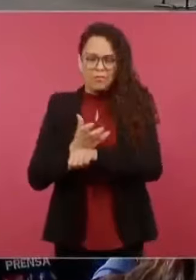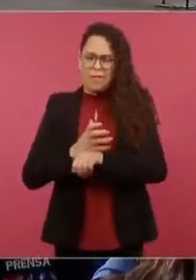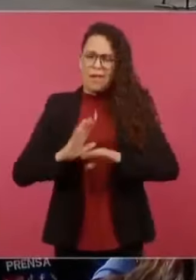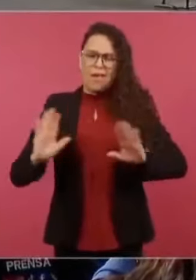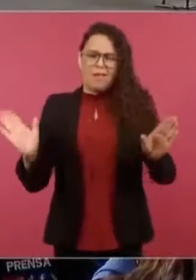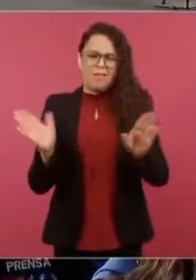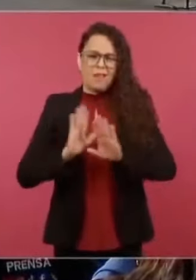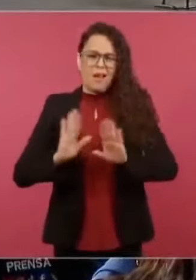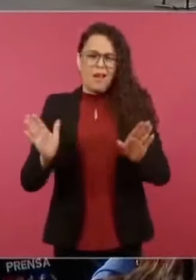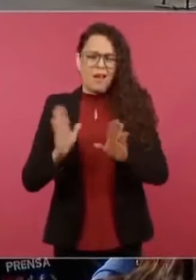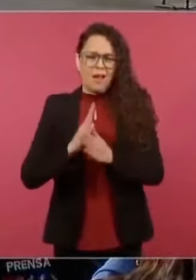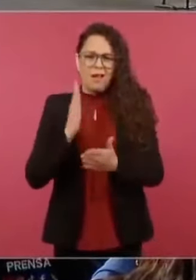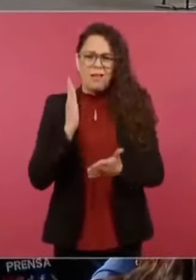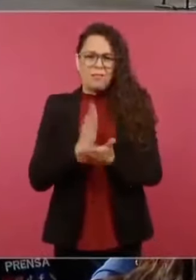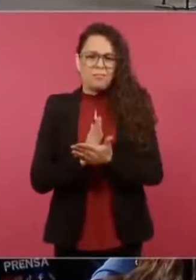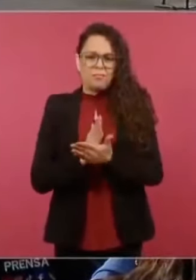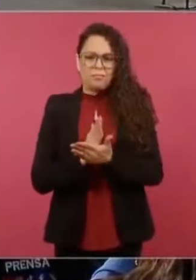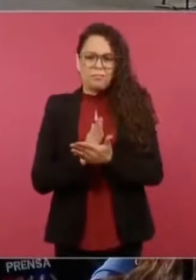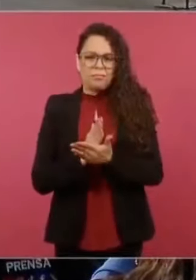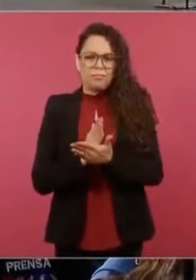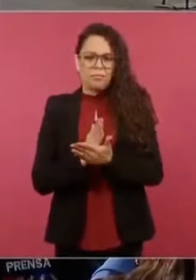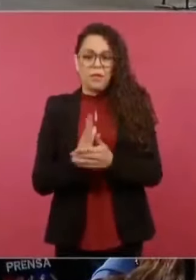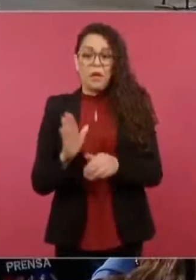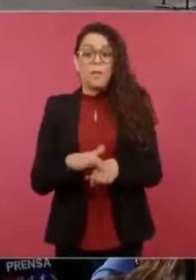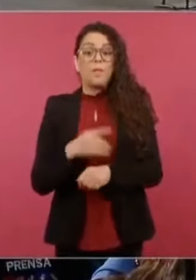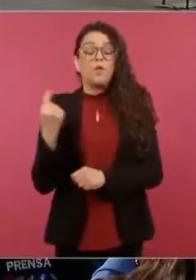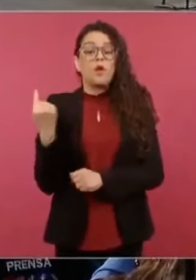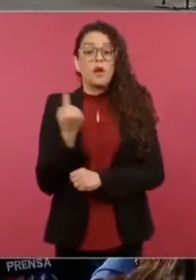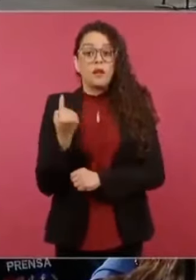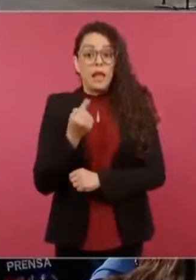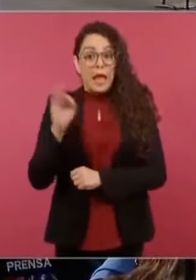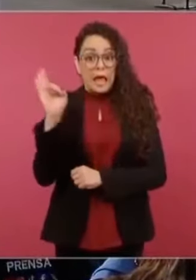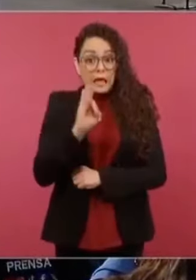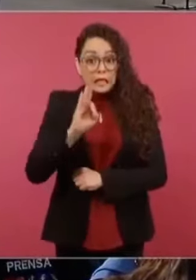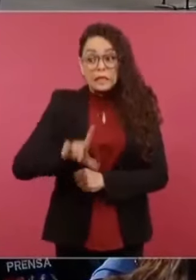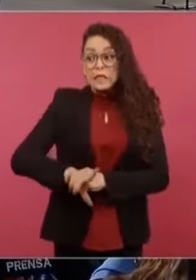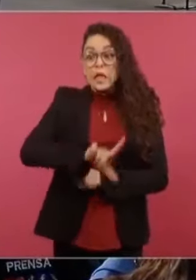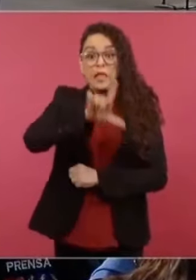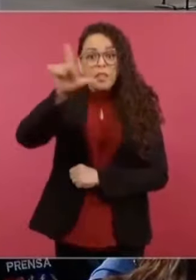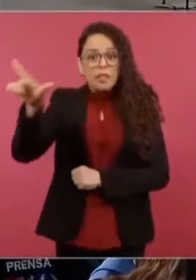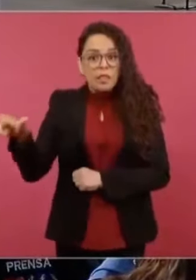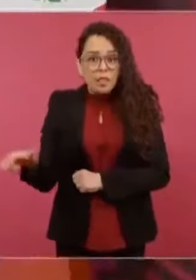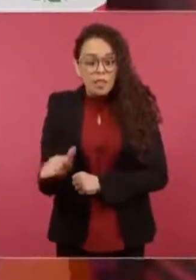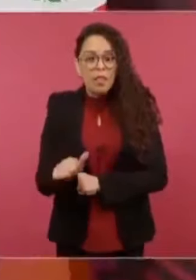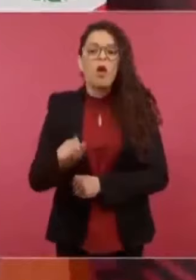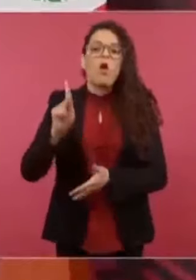que eso conducirá o conduciría otra vez a la guerra.